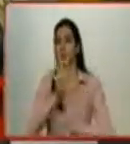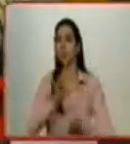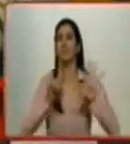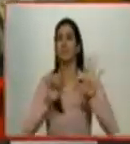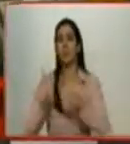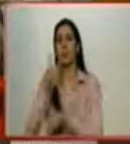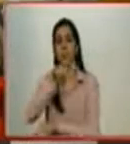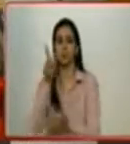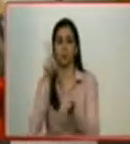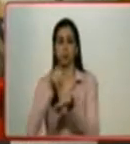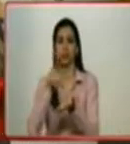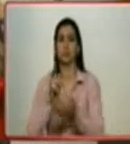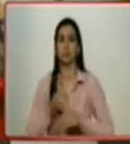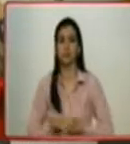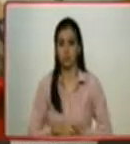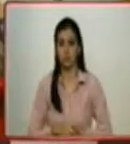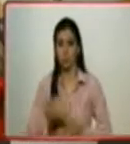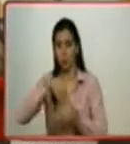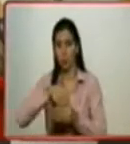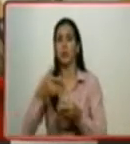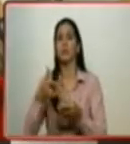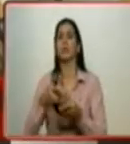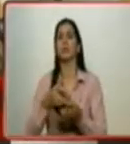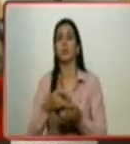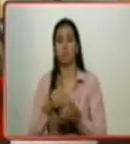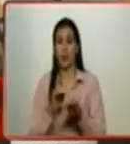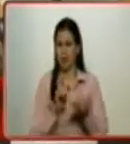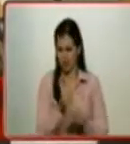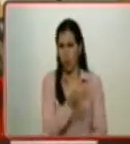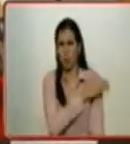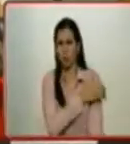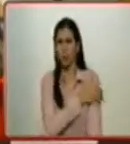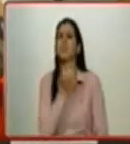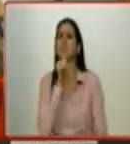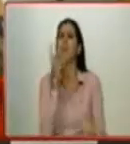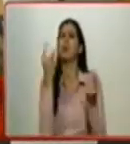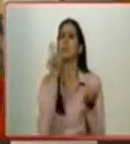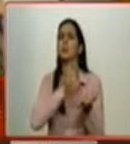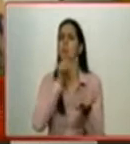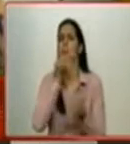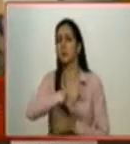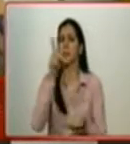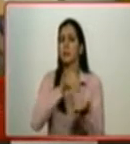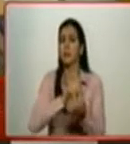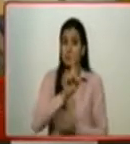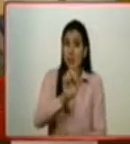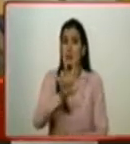188.569 votantes. En la de la MUD participó